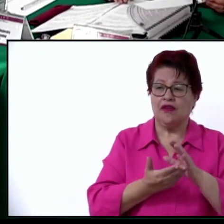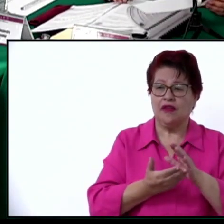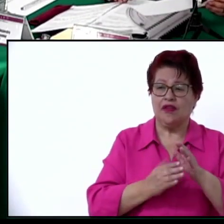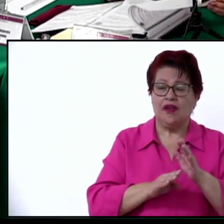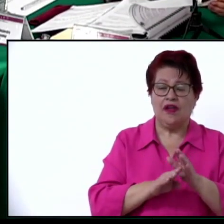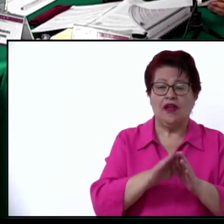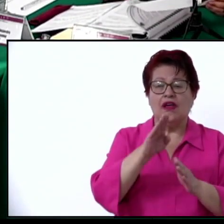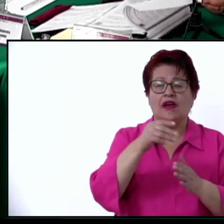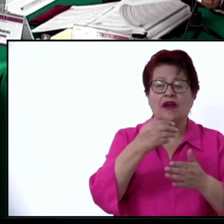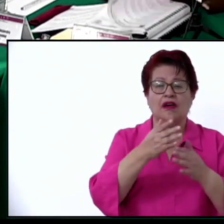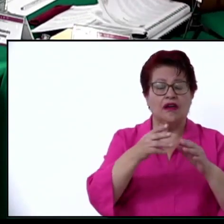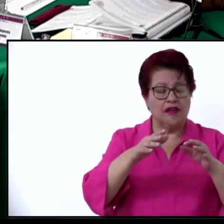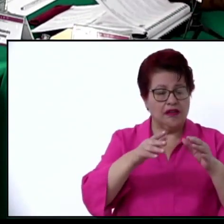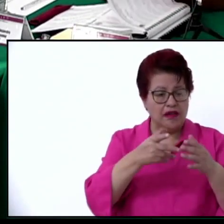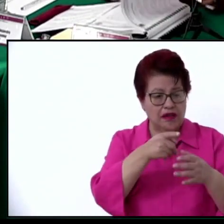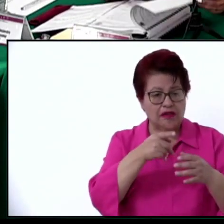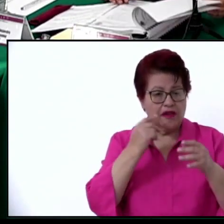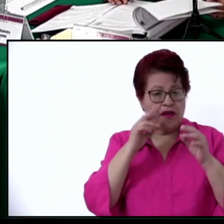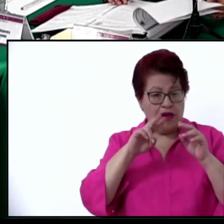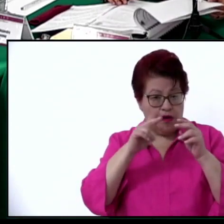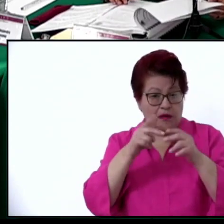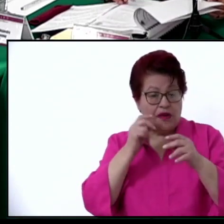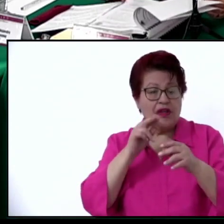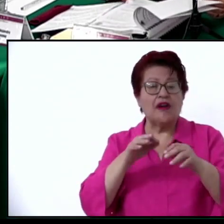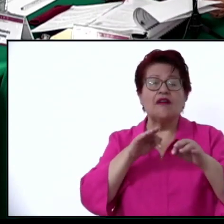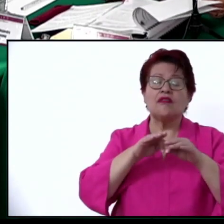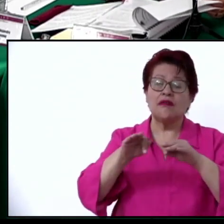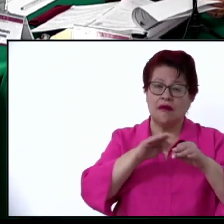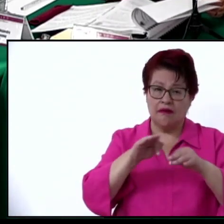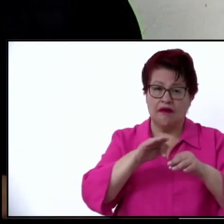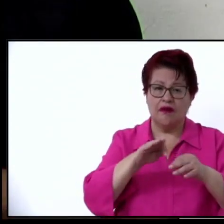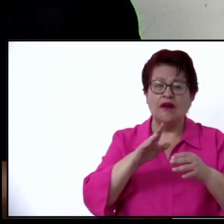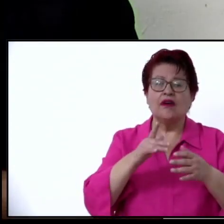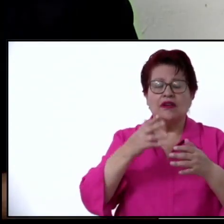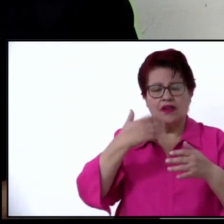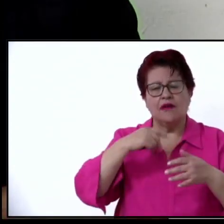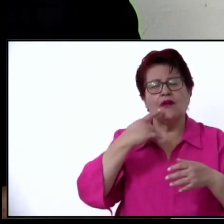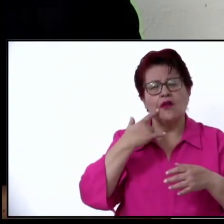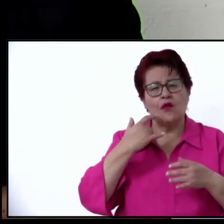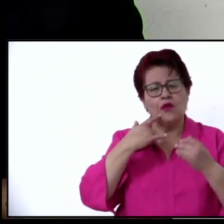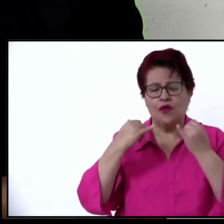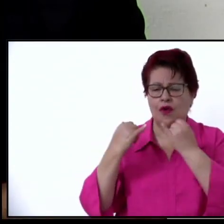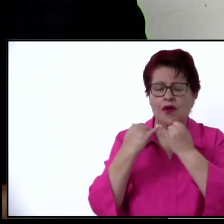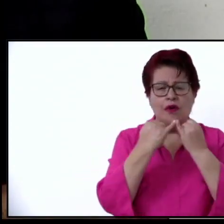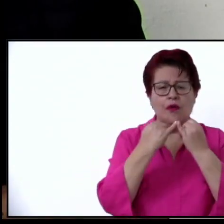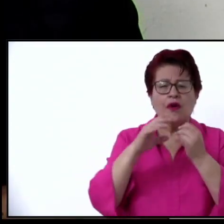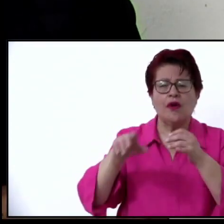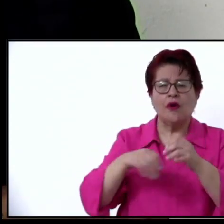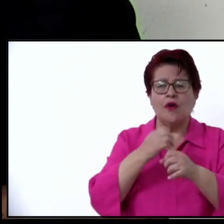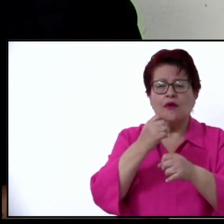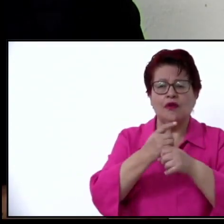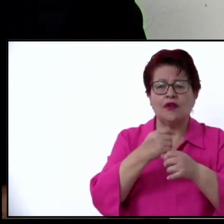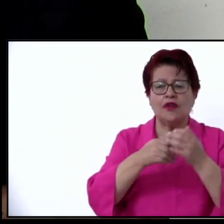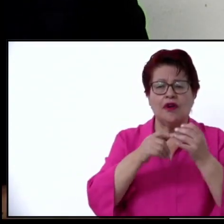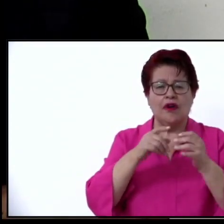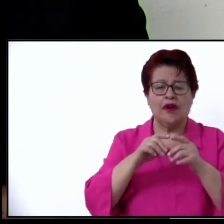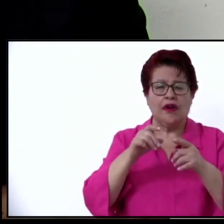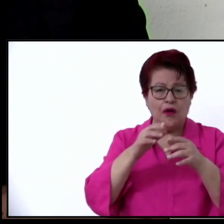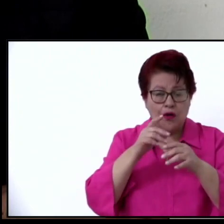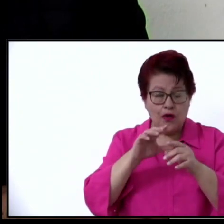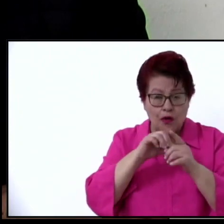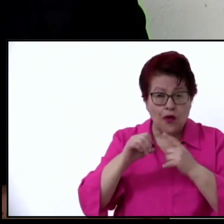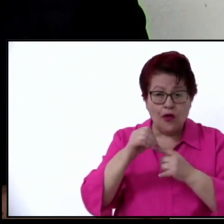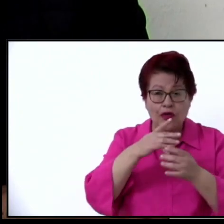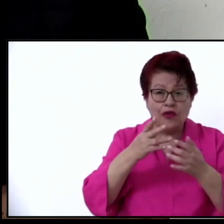destaca por su fuerza laboral y su diversidad. Sabemos de su lucha por la igualdad de oportunidades, condiciones